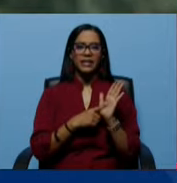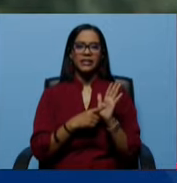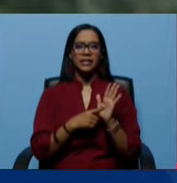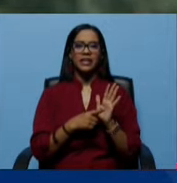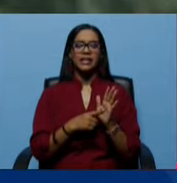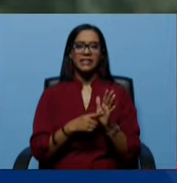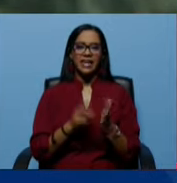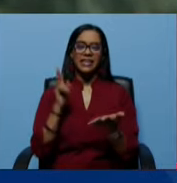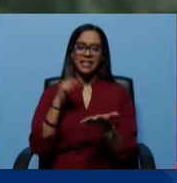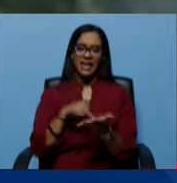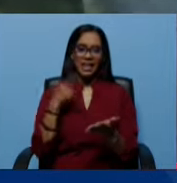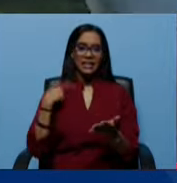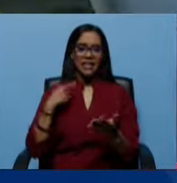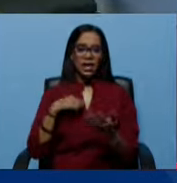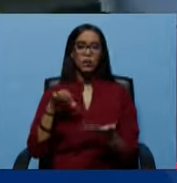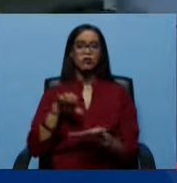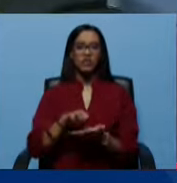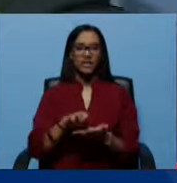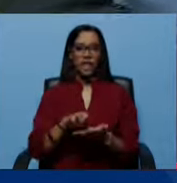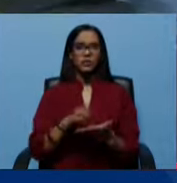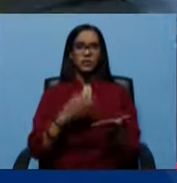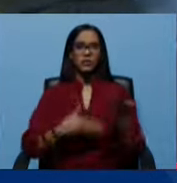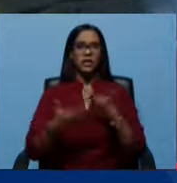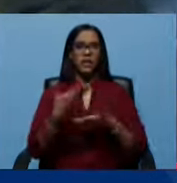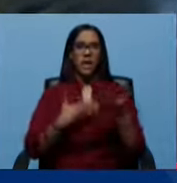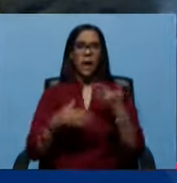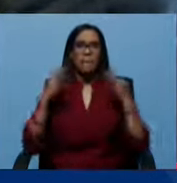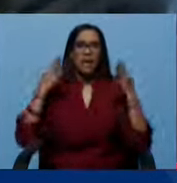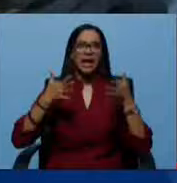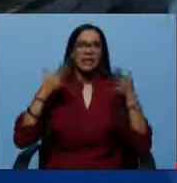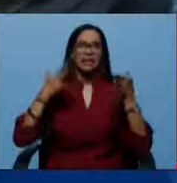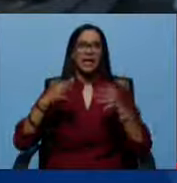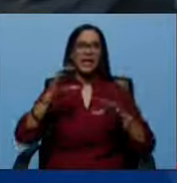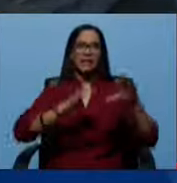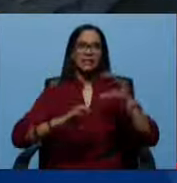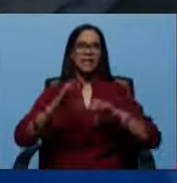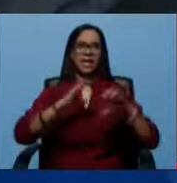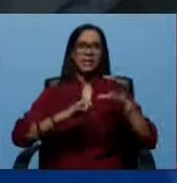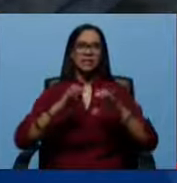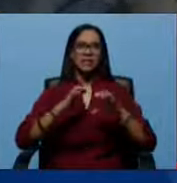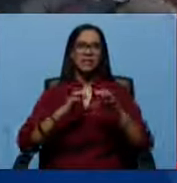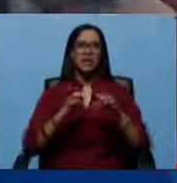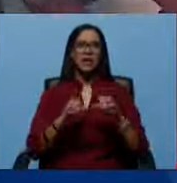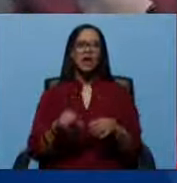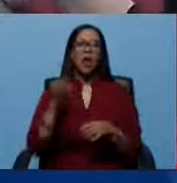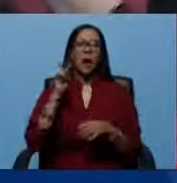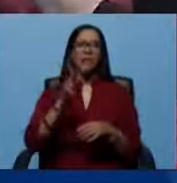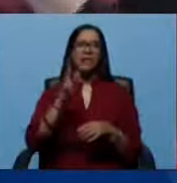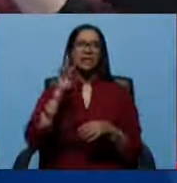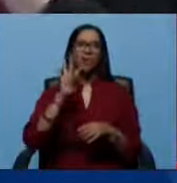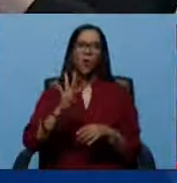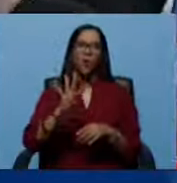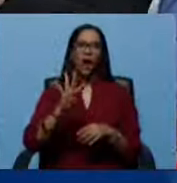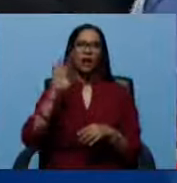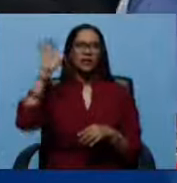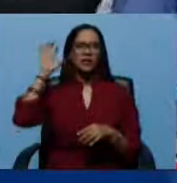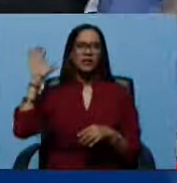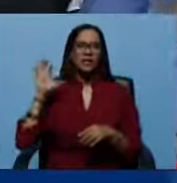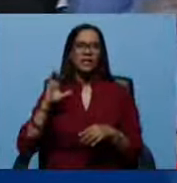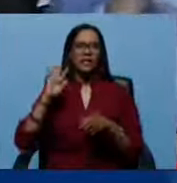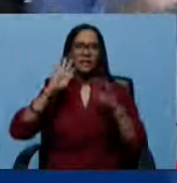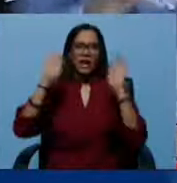de llegar a tener un centro didáctico para la enseñanza de la ciencia en las 24 entidades federales del